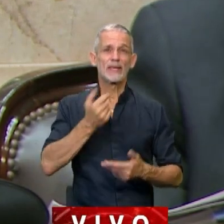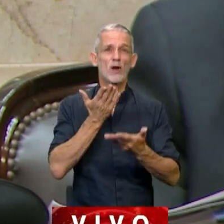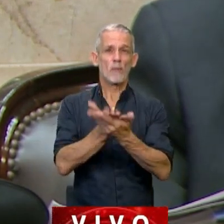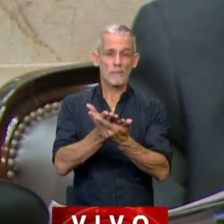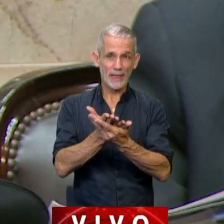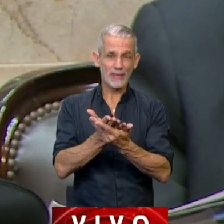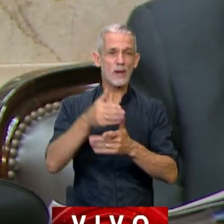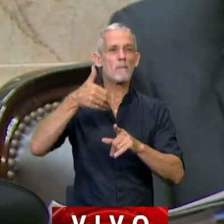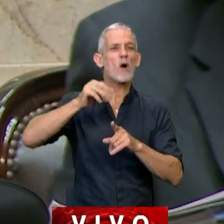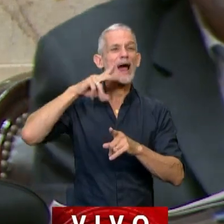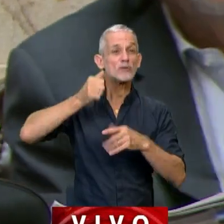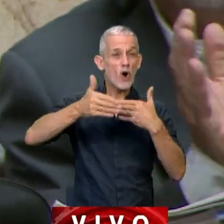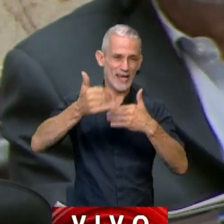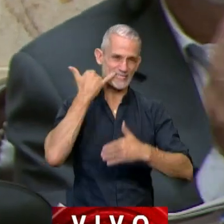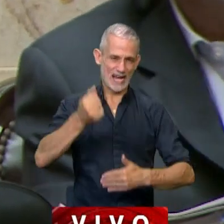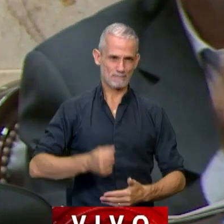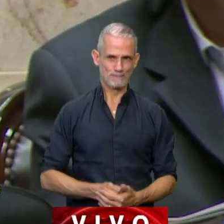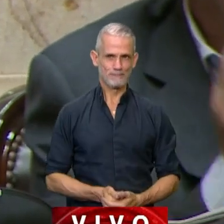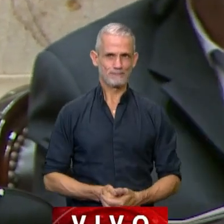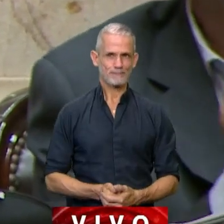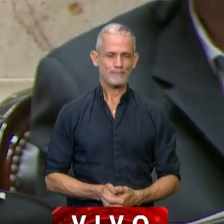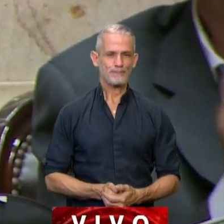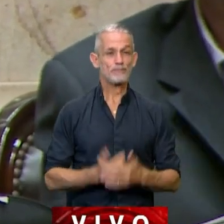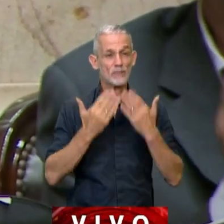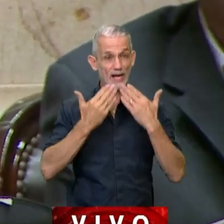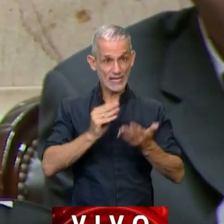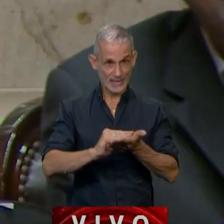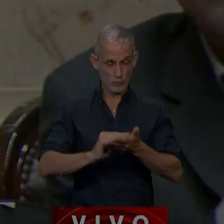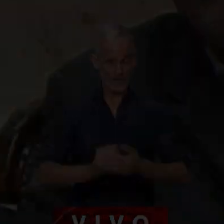pedir moratoria allá gracias gracias diputada